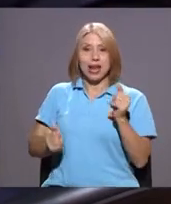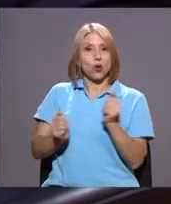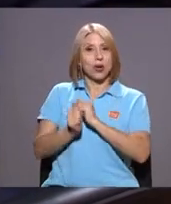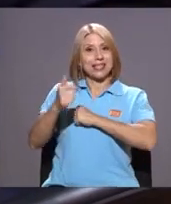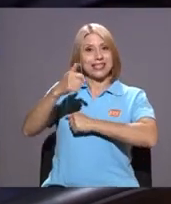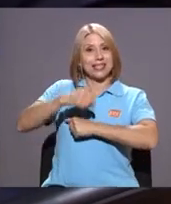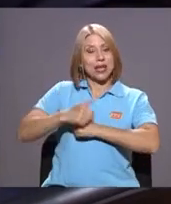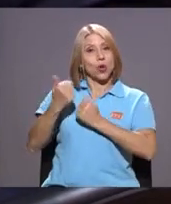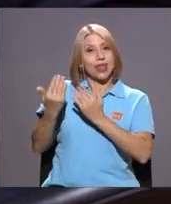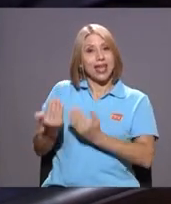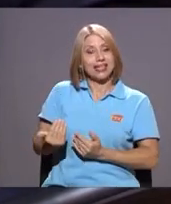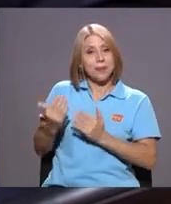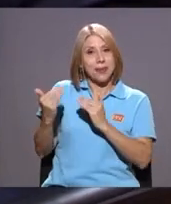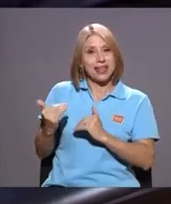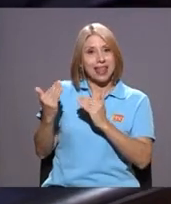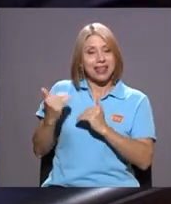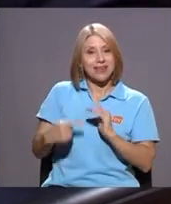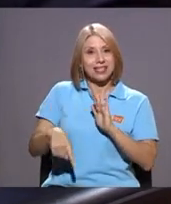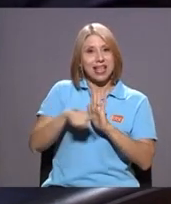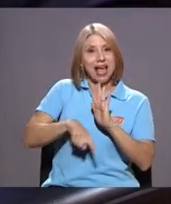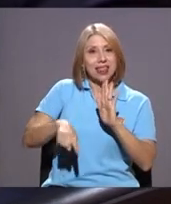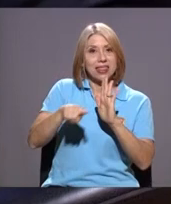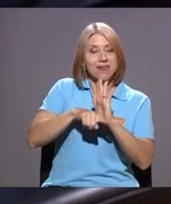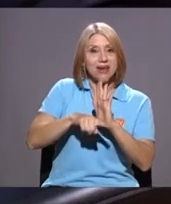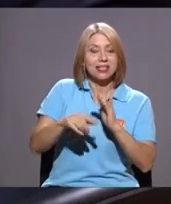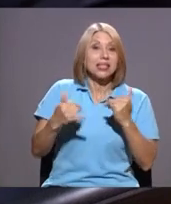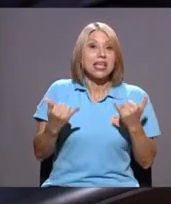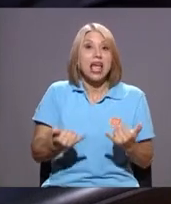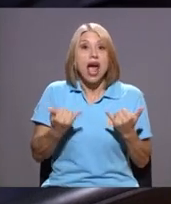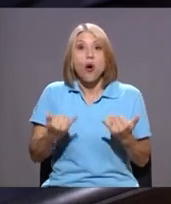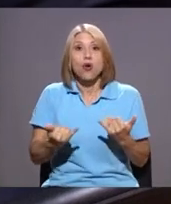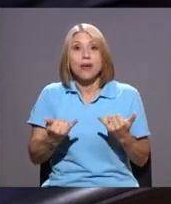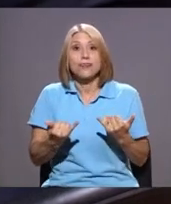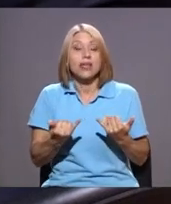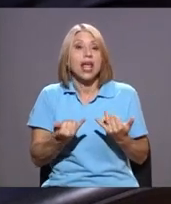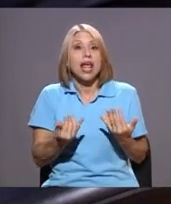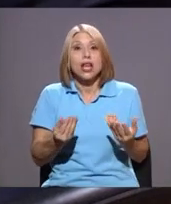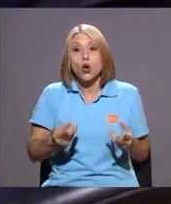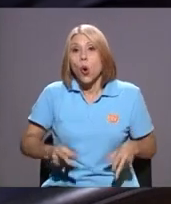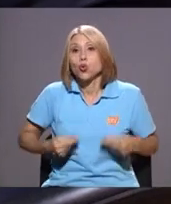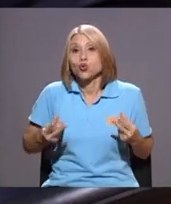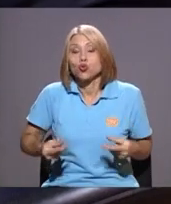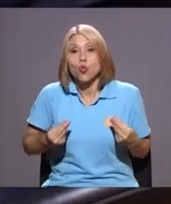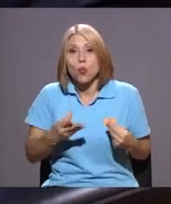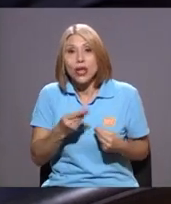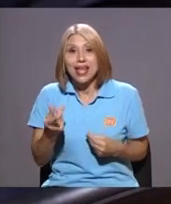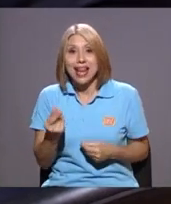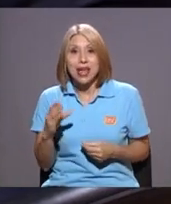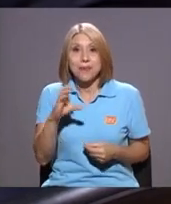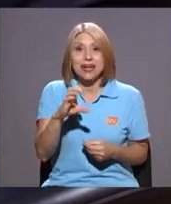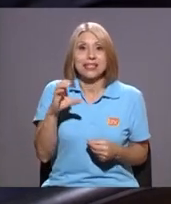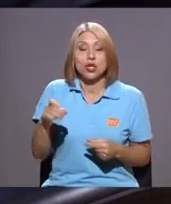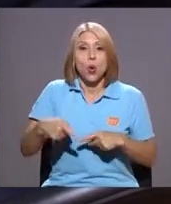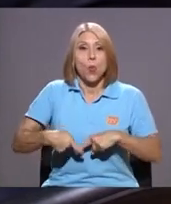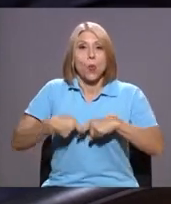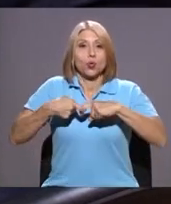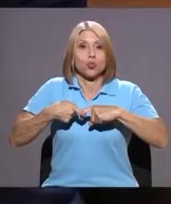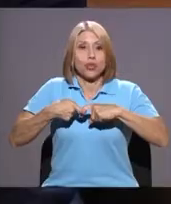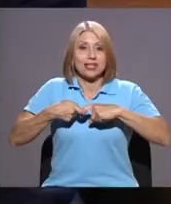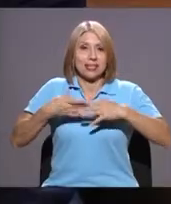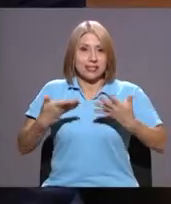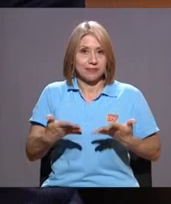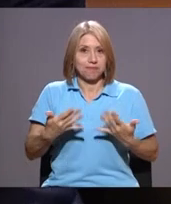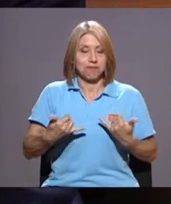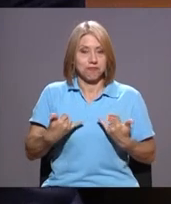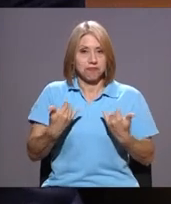el consumo y la inversión se hayan visto pospuestas por parte de los distintos agentes económicos de